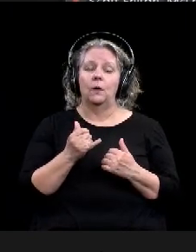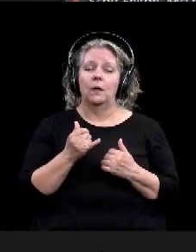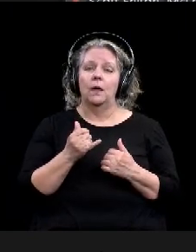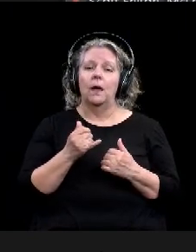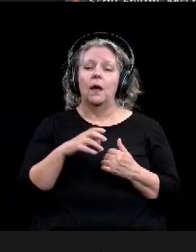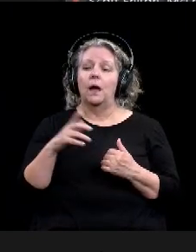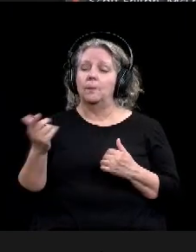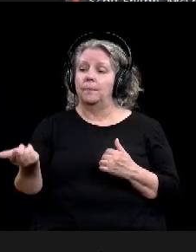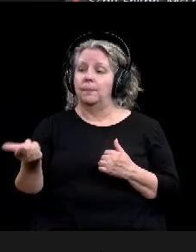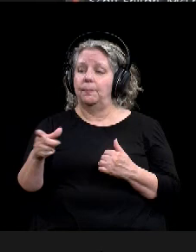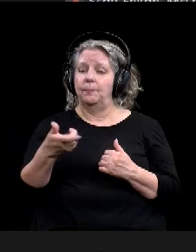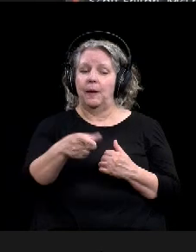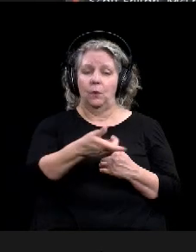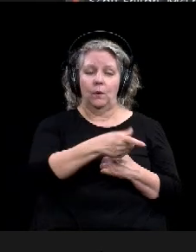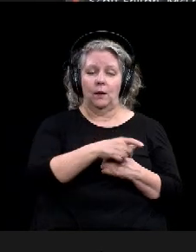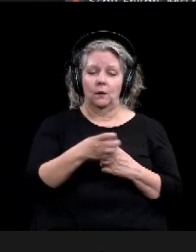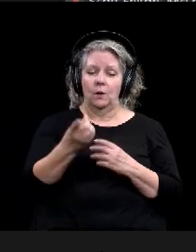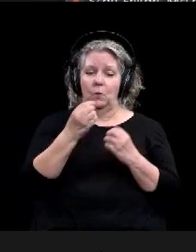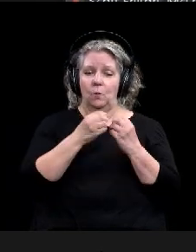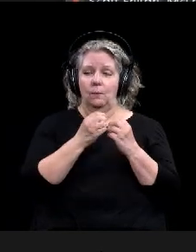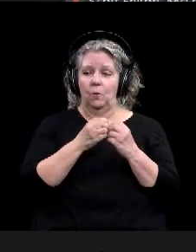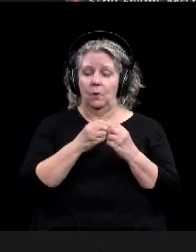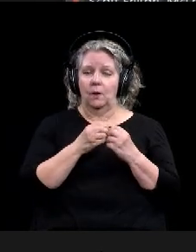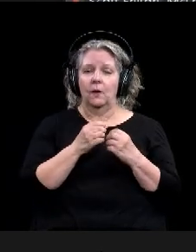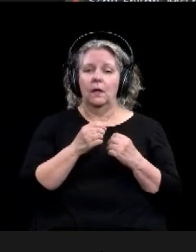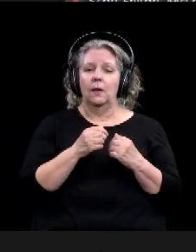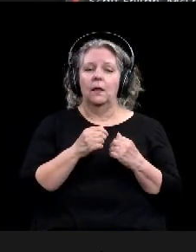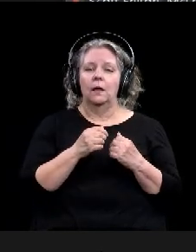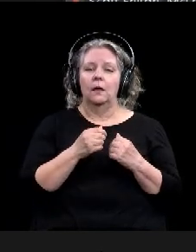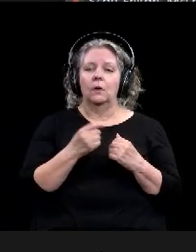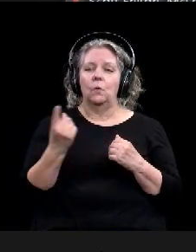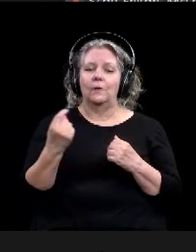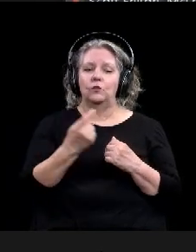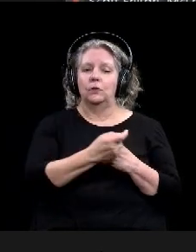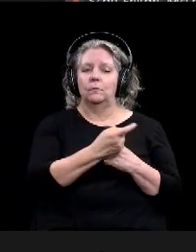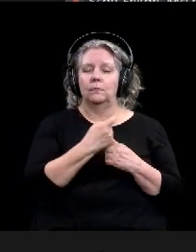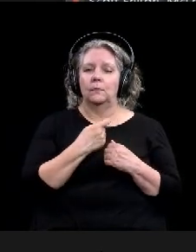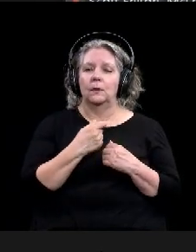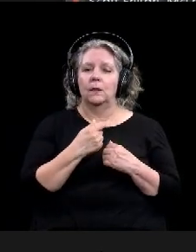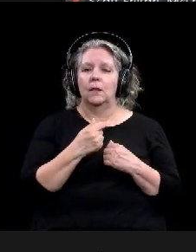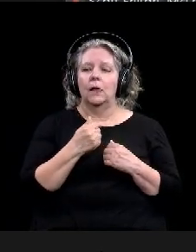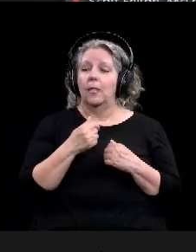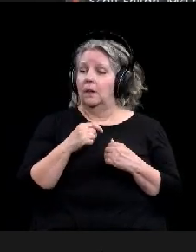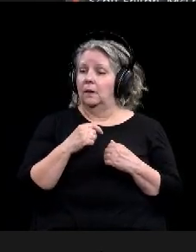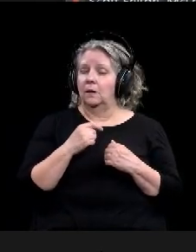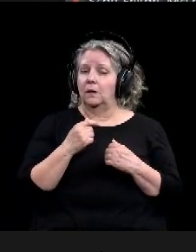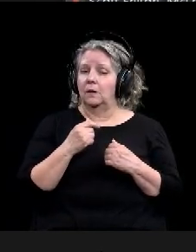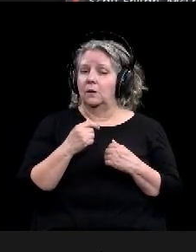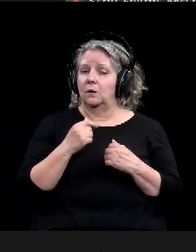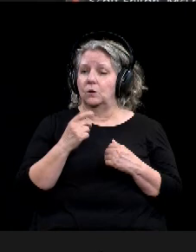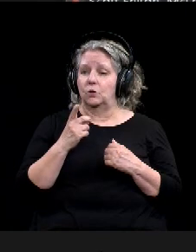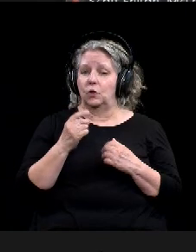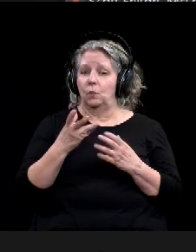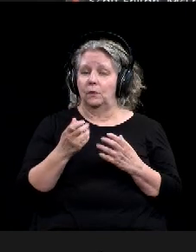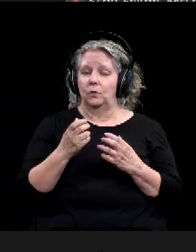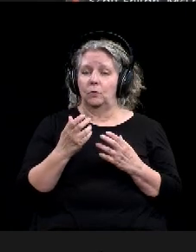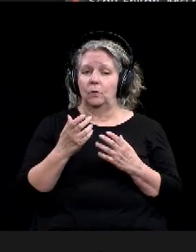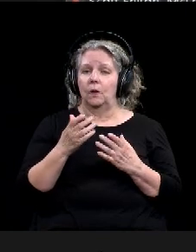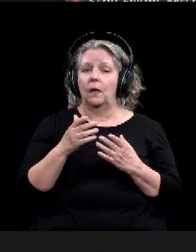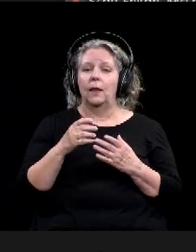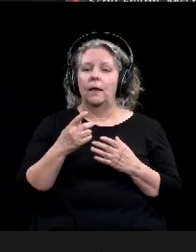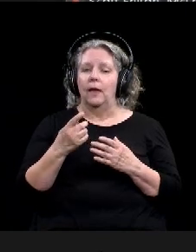sabéis si tiene a otra otra pregunta que quiero clarificar no no tengo gracias